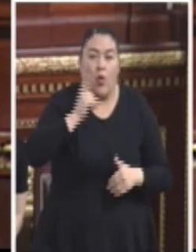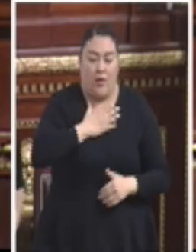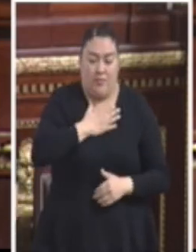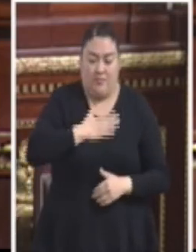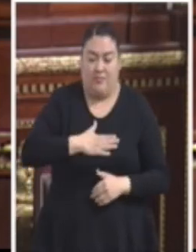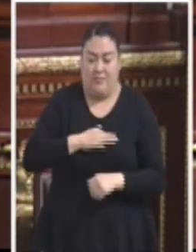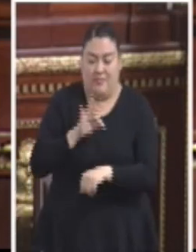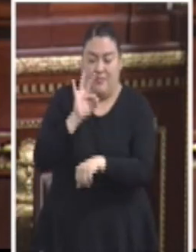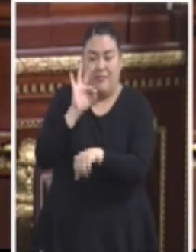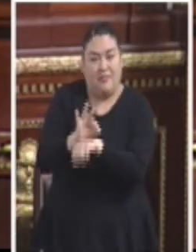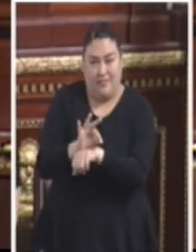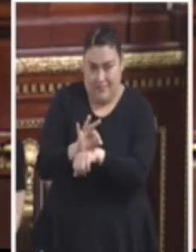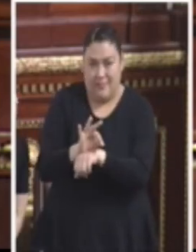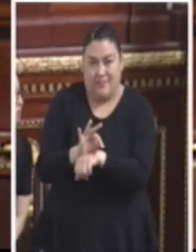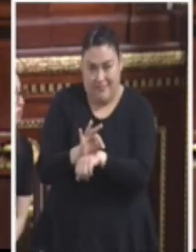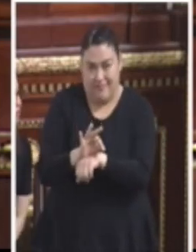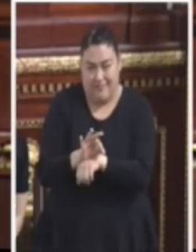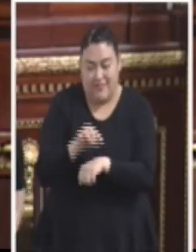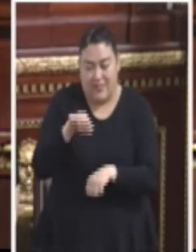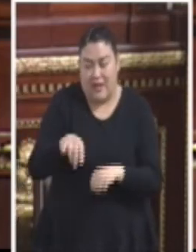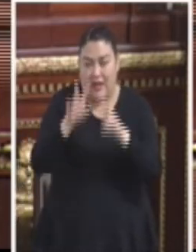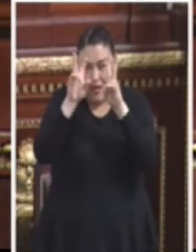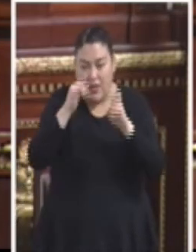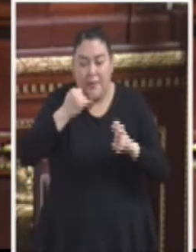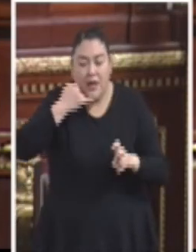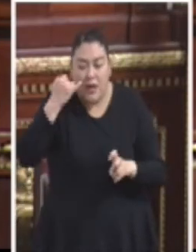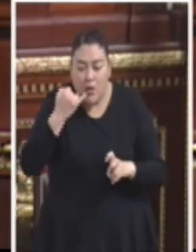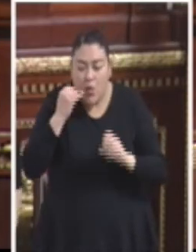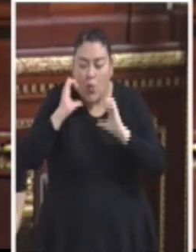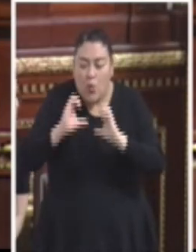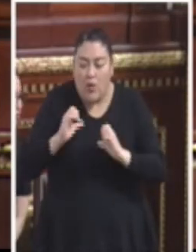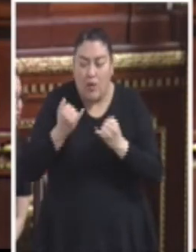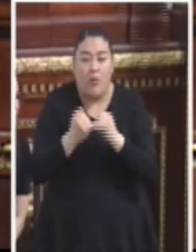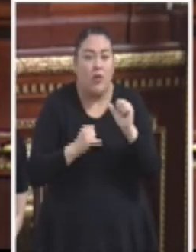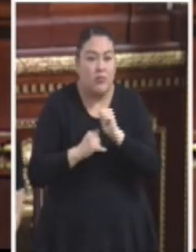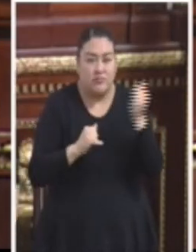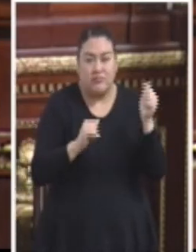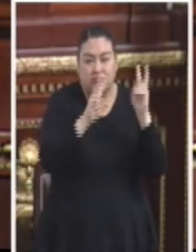en este y en muchos otros temas de relevancia. Es cuanto.